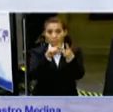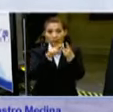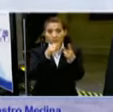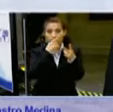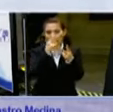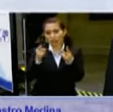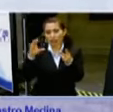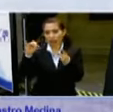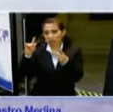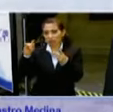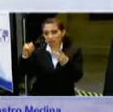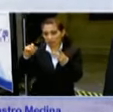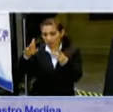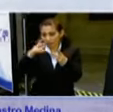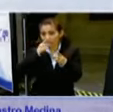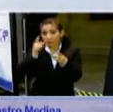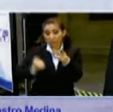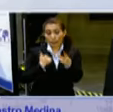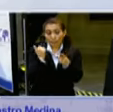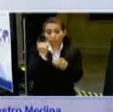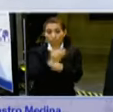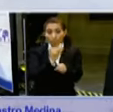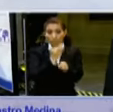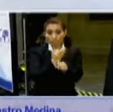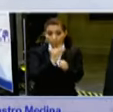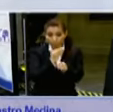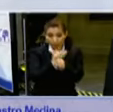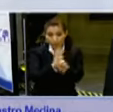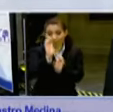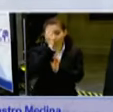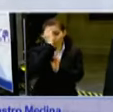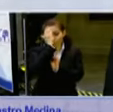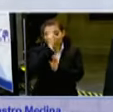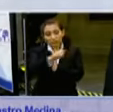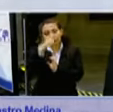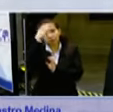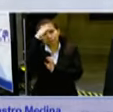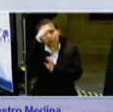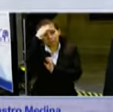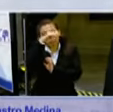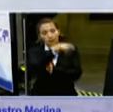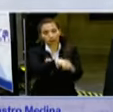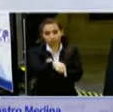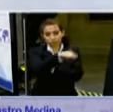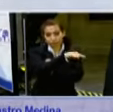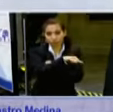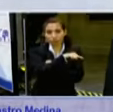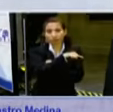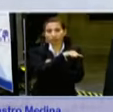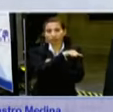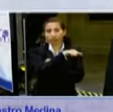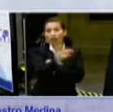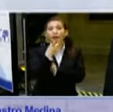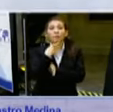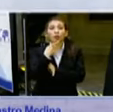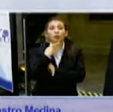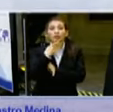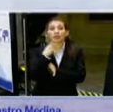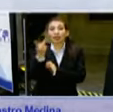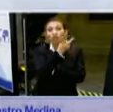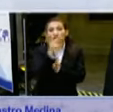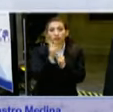dice el canciller, aprovechar, digamos, el conocimiento, la experiencia de la política